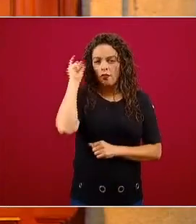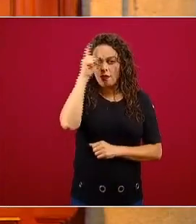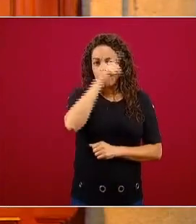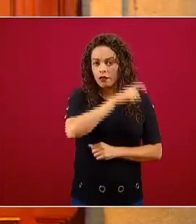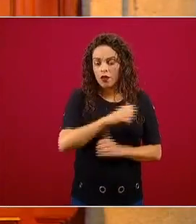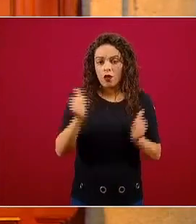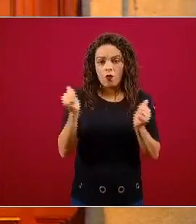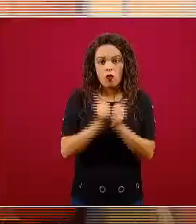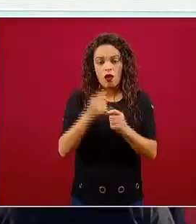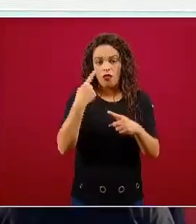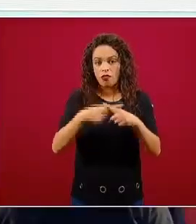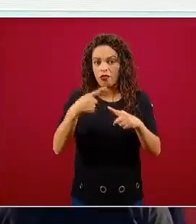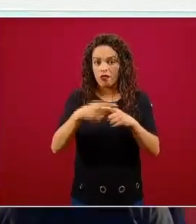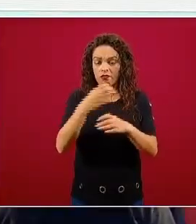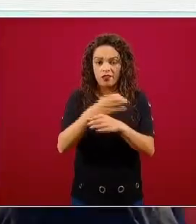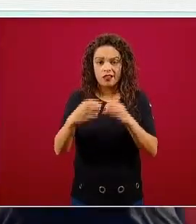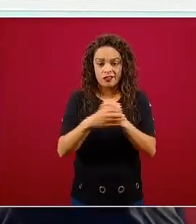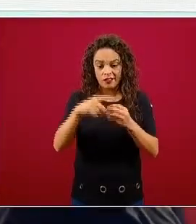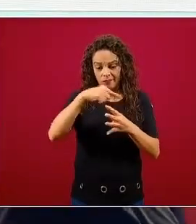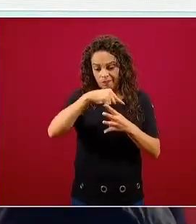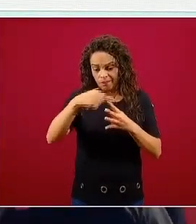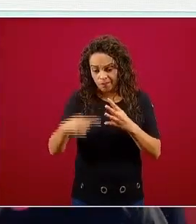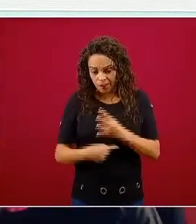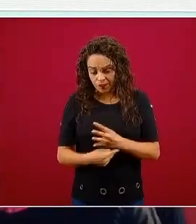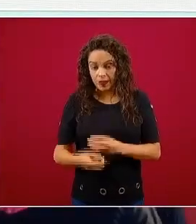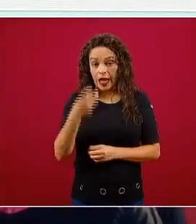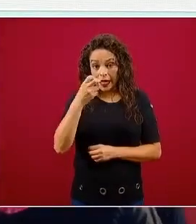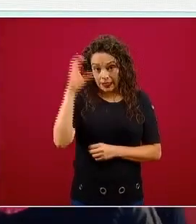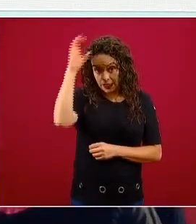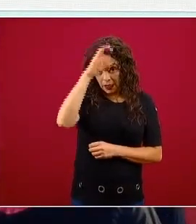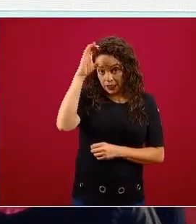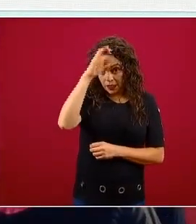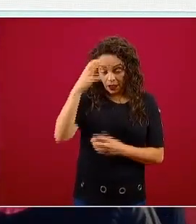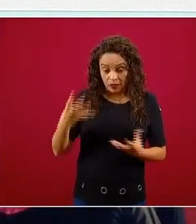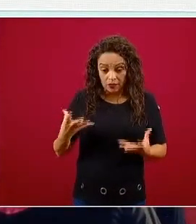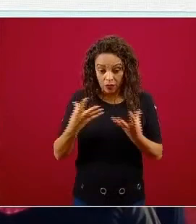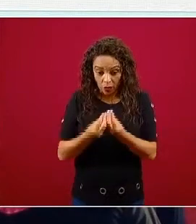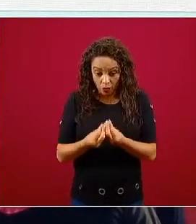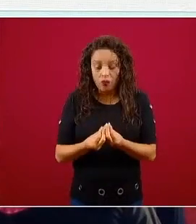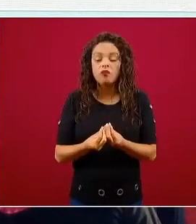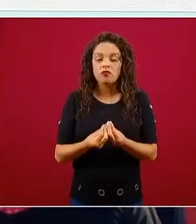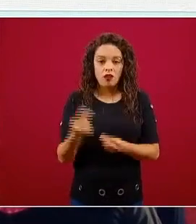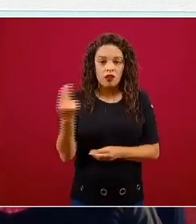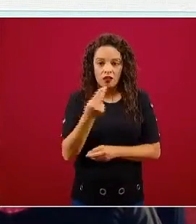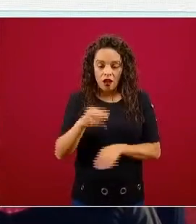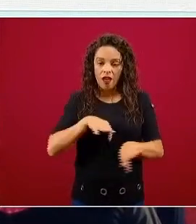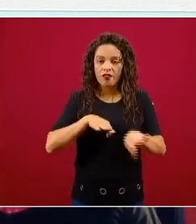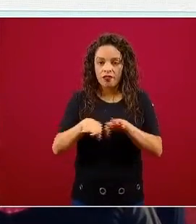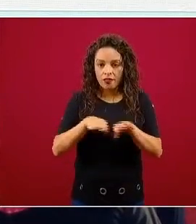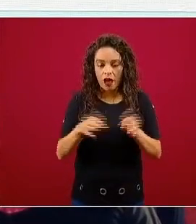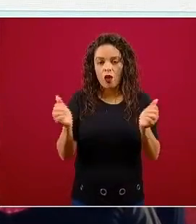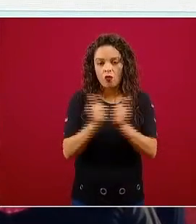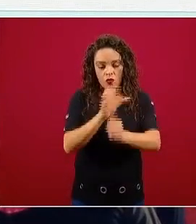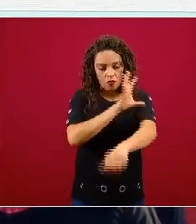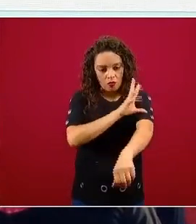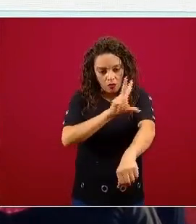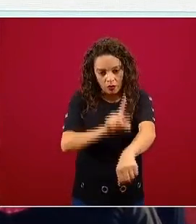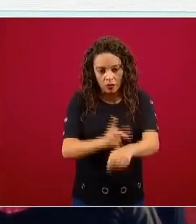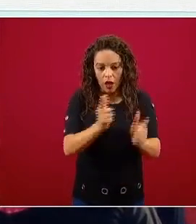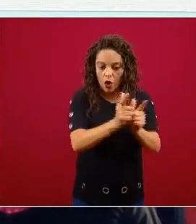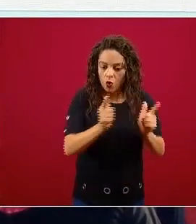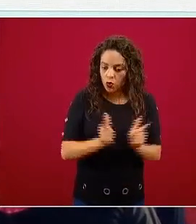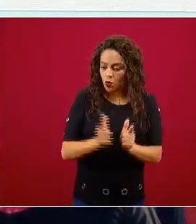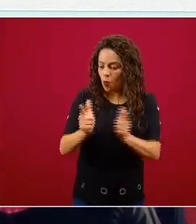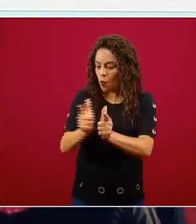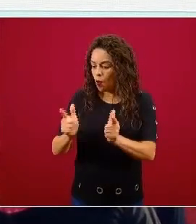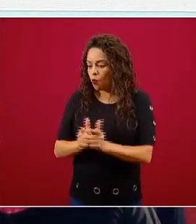multidisciplinario, y esa es la forma como se tiene que abordar la ciencia hoy en día, a través de coordinación de grupos de